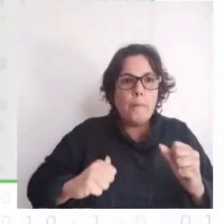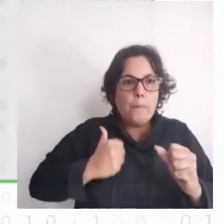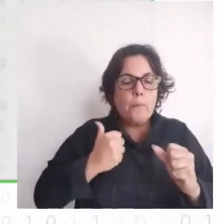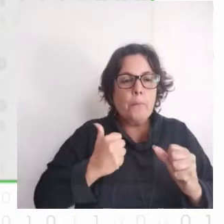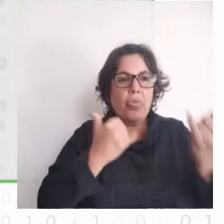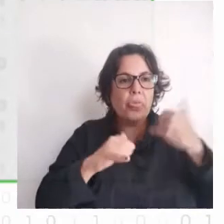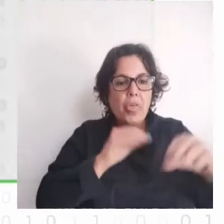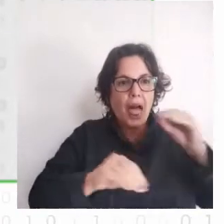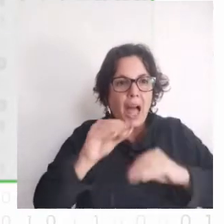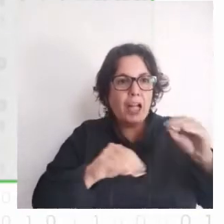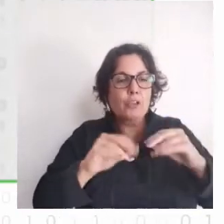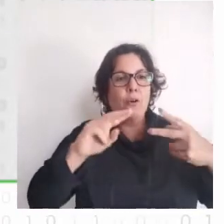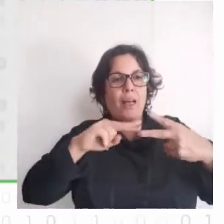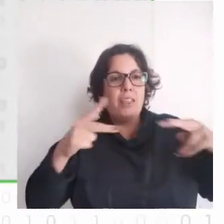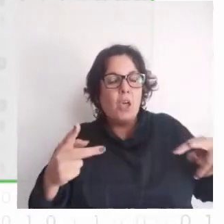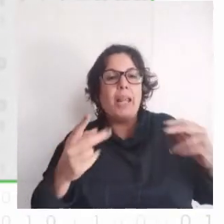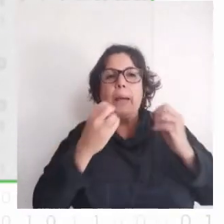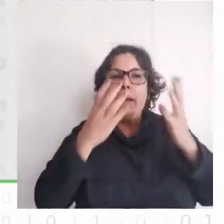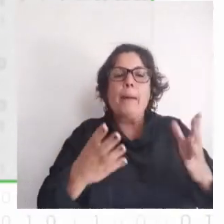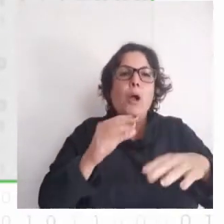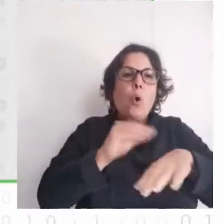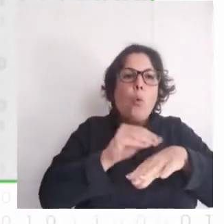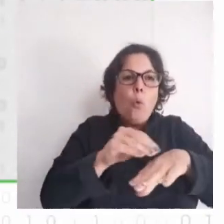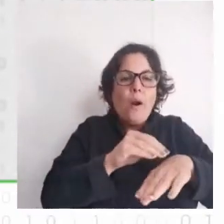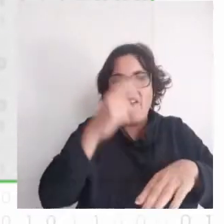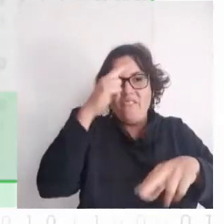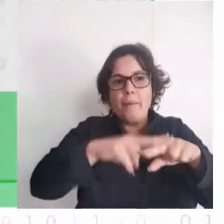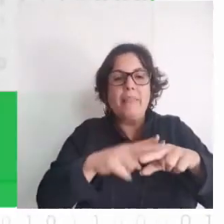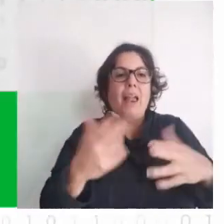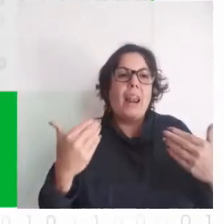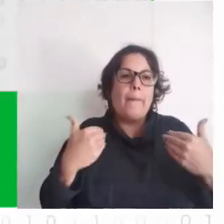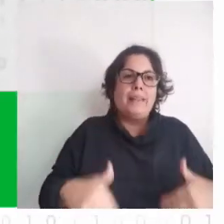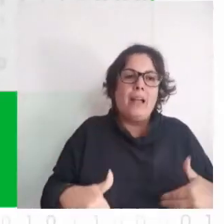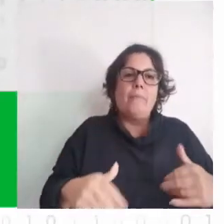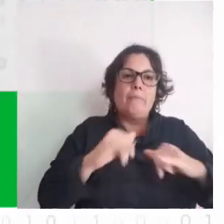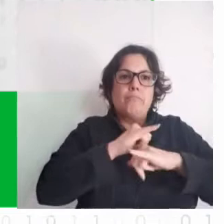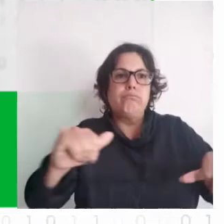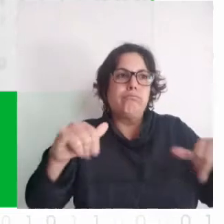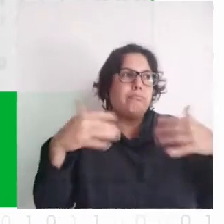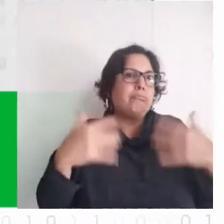que provienen del ADN para mejorar la cura de enfermedades lamentablemente tan difundidas como el cáncer.